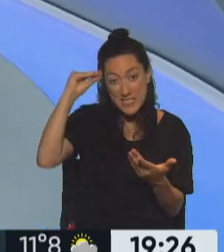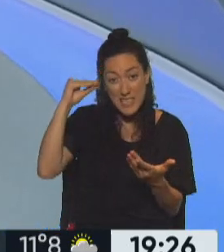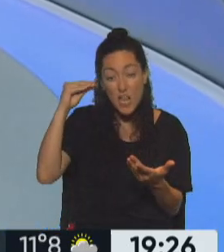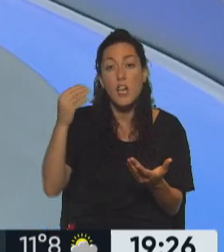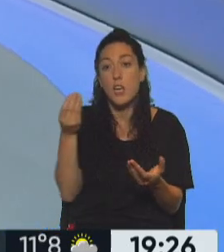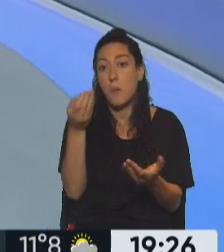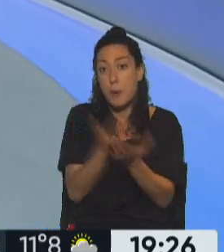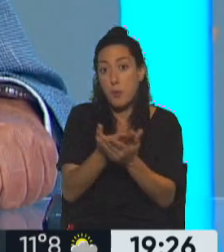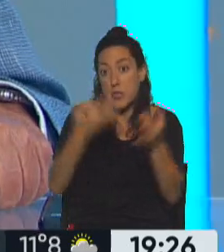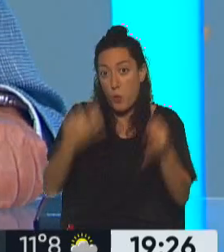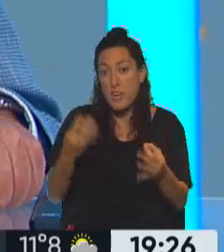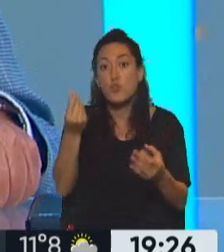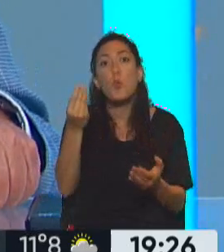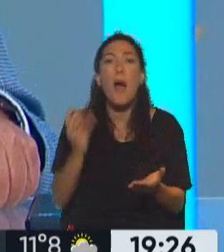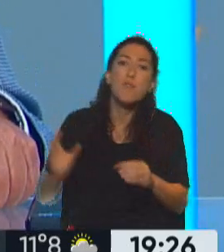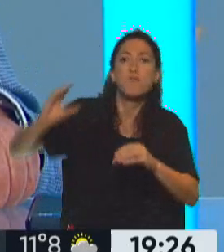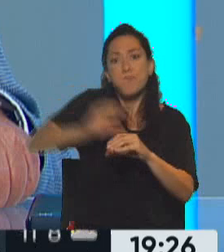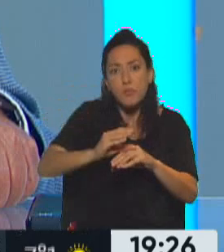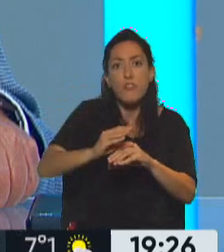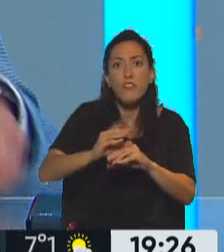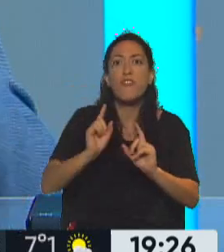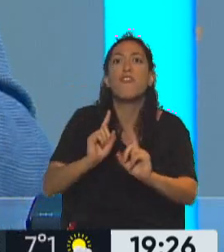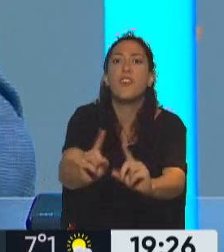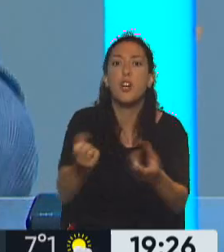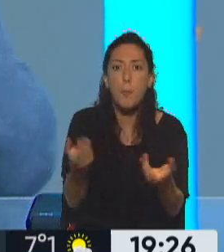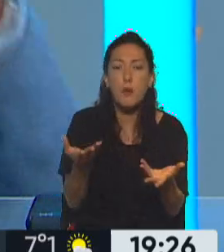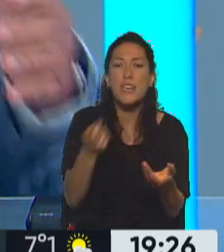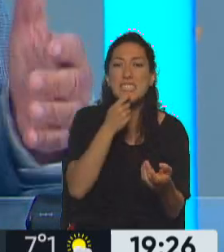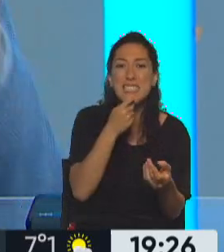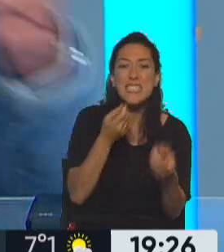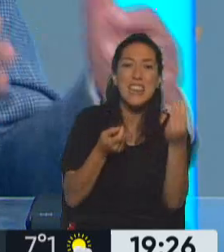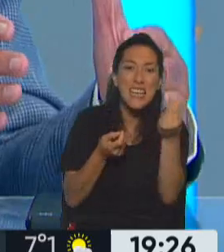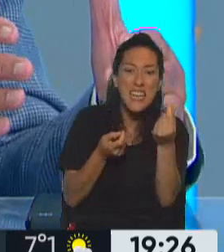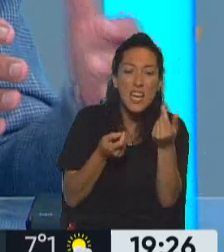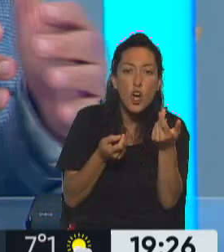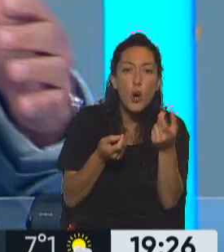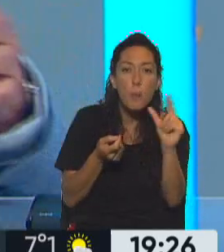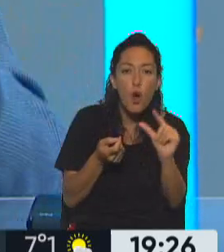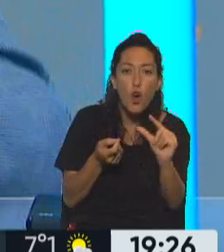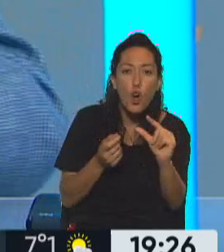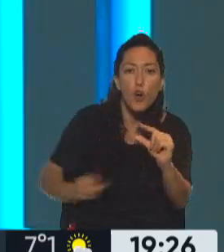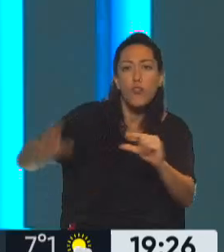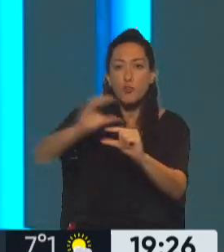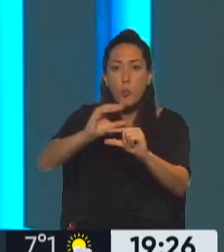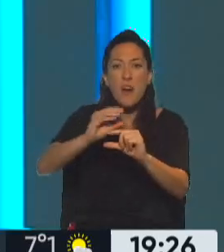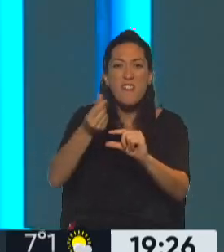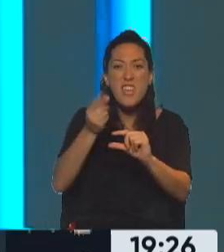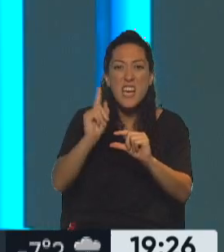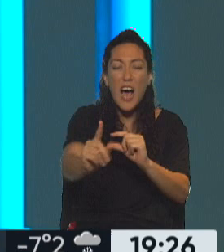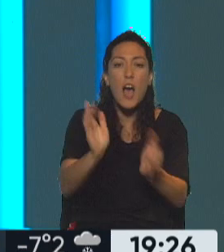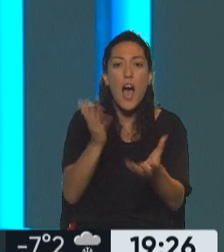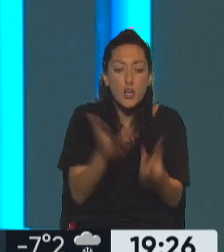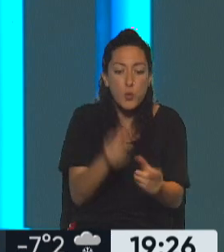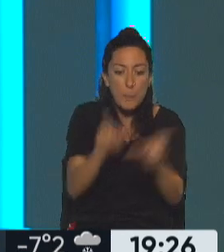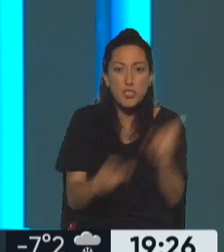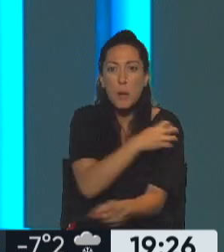suma fija y fija porque cuando los recursos son escasos una suma fija ayuda más a los de abajo está bueno saber que la suma